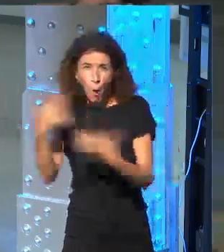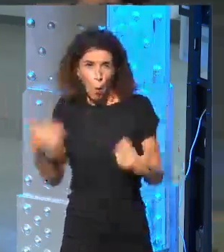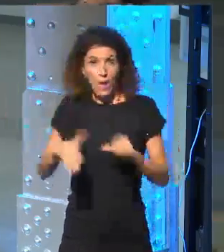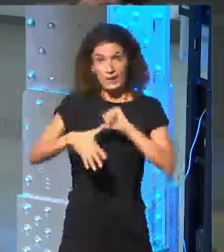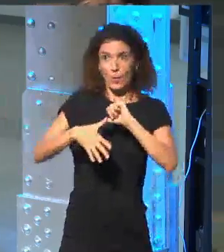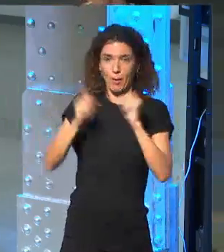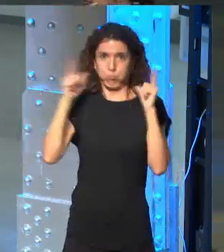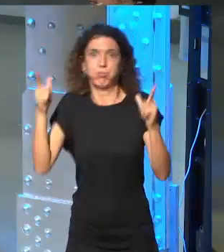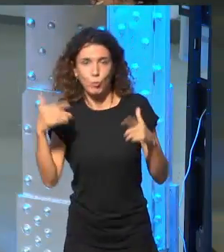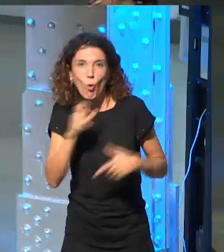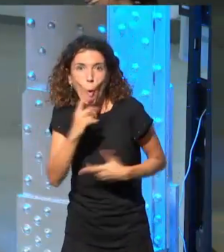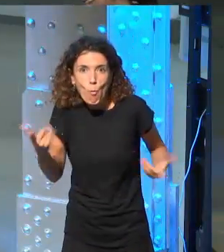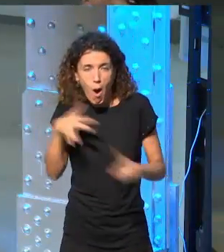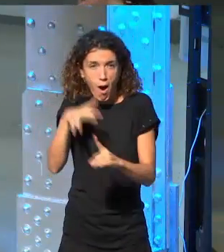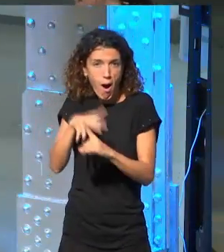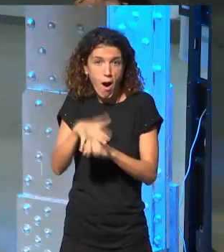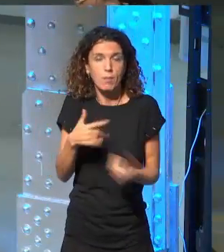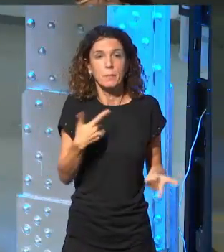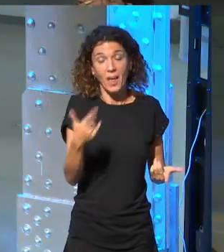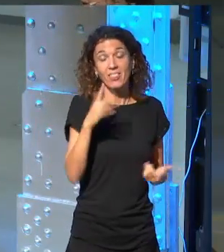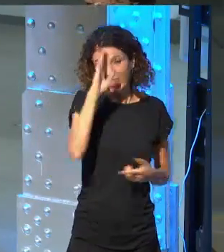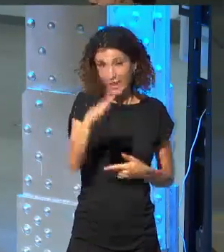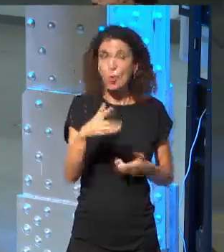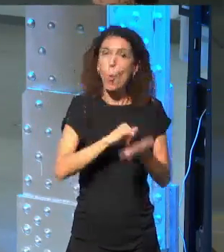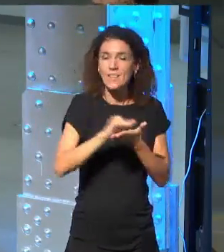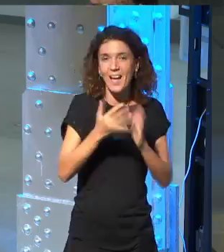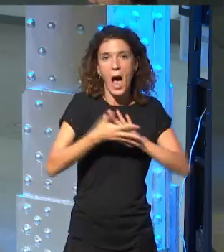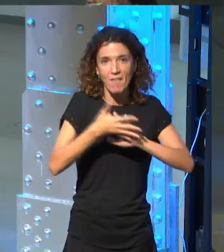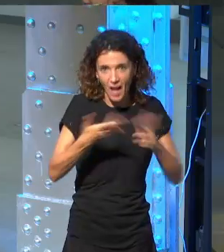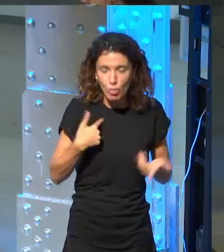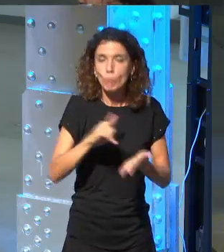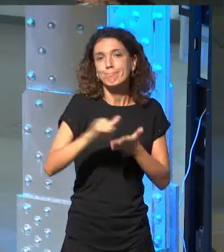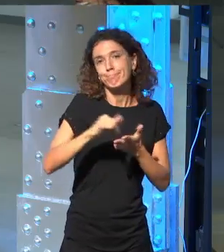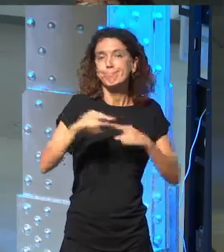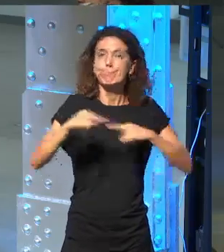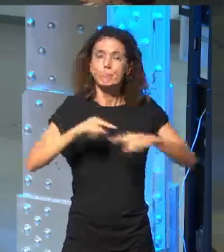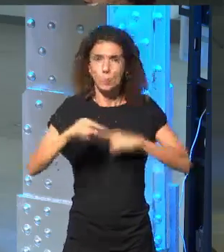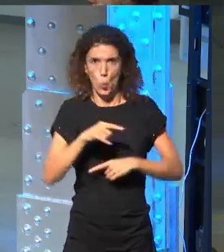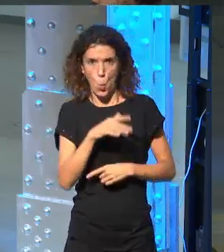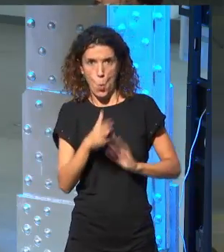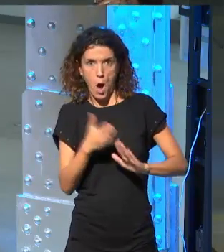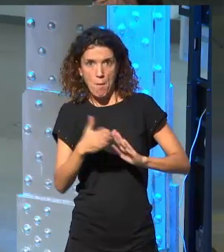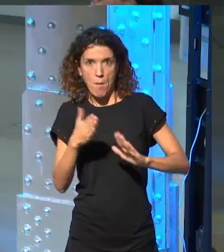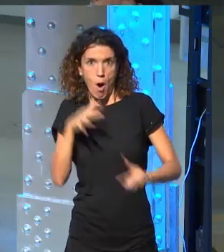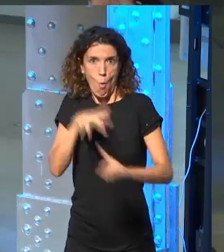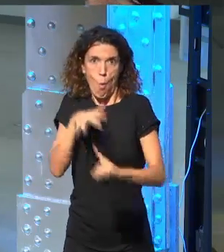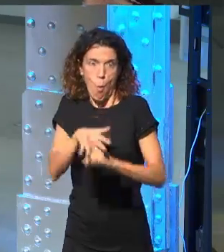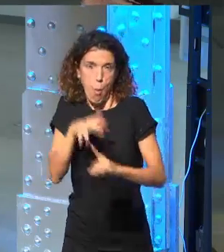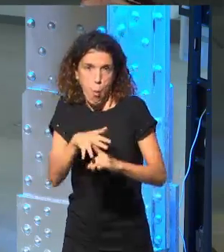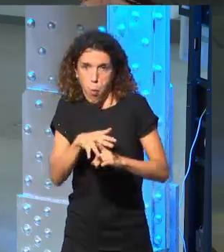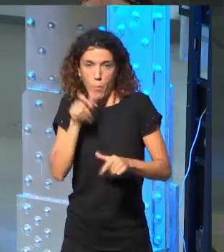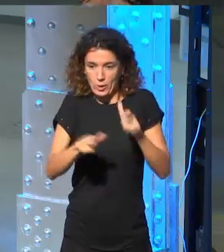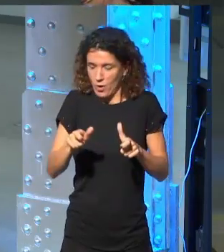hecho, el momento en el que te pasé, lo estábamos comentando en directo por WhatsApp. Sí, ya, sí. Estaba ya que mato como, hostia, que esto... Estaba para arriba